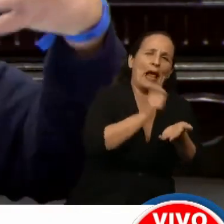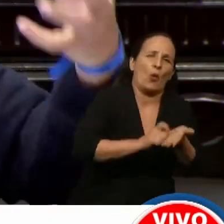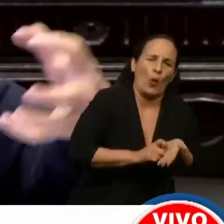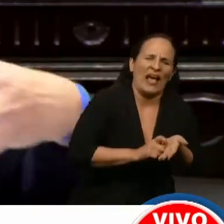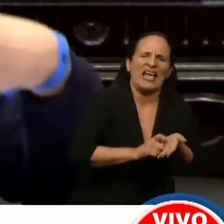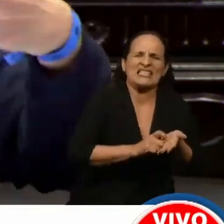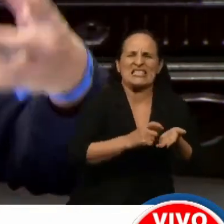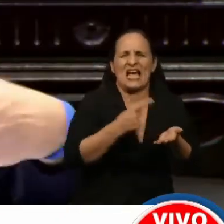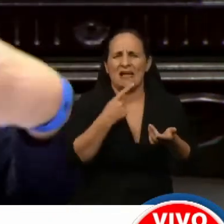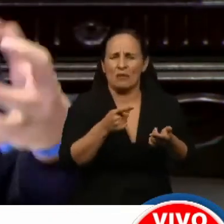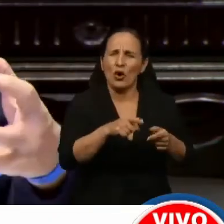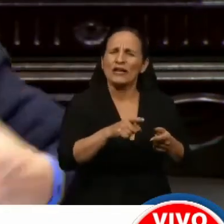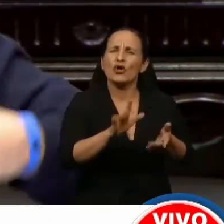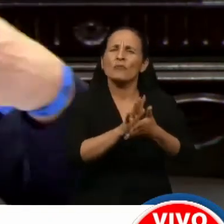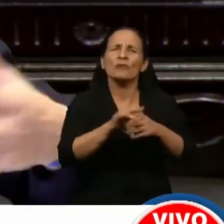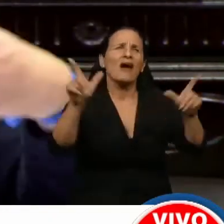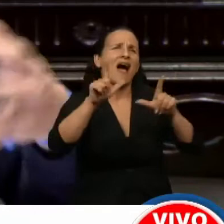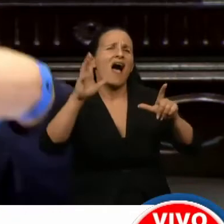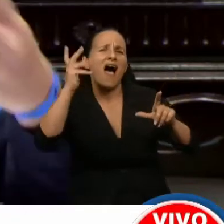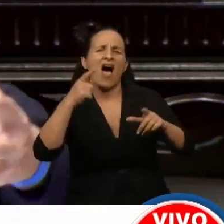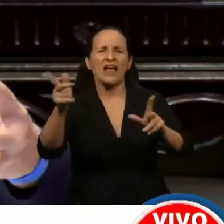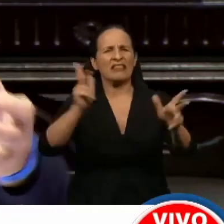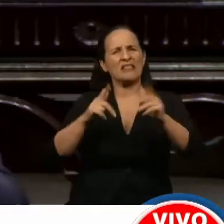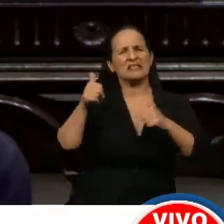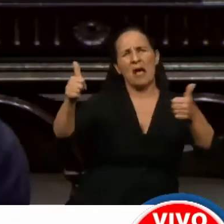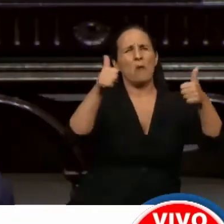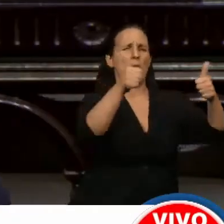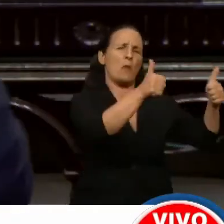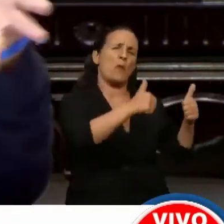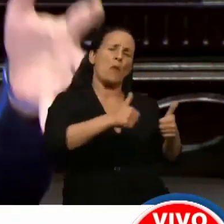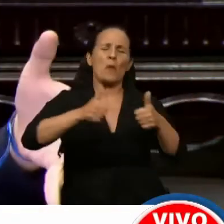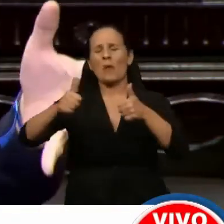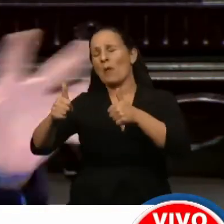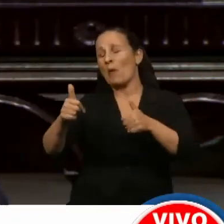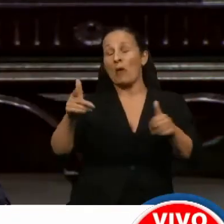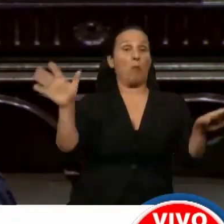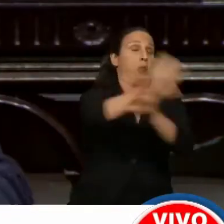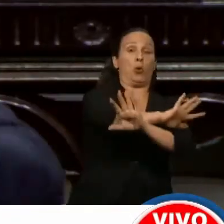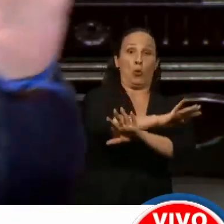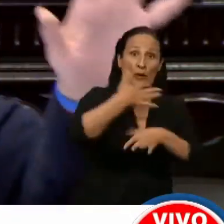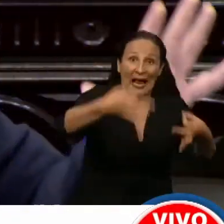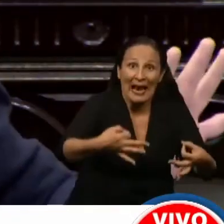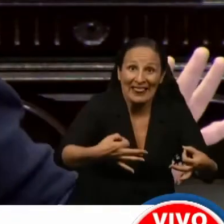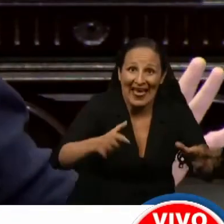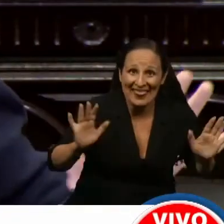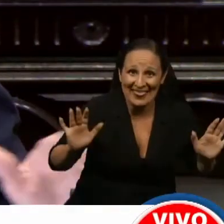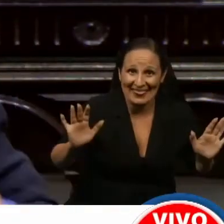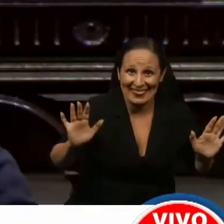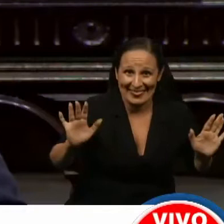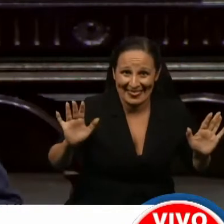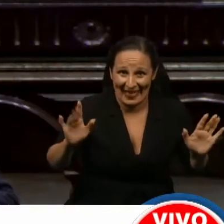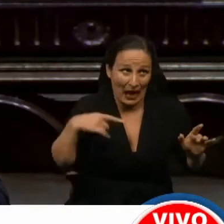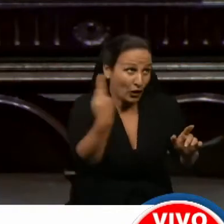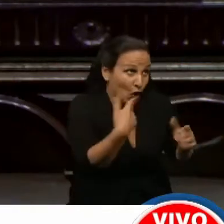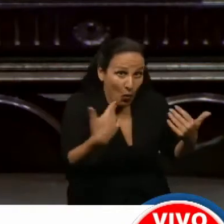cree la realidad propia, porque esta es la trampa de los medios, te dicen que sos fabuloso, y después está la realidad. Nadie está exento de esto.